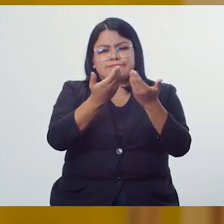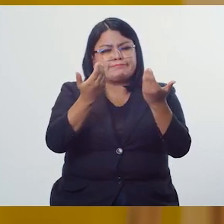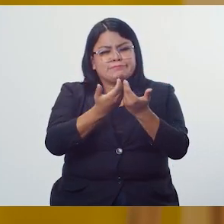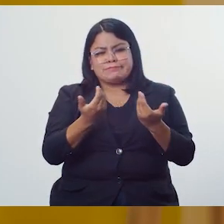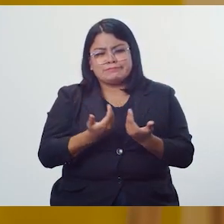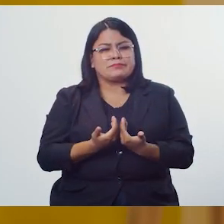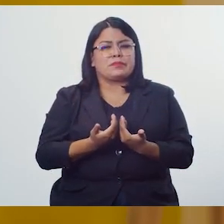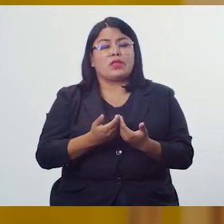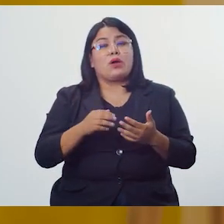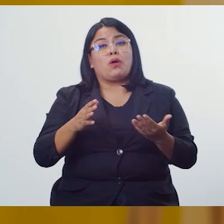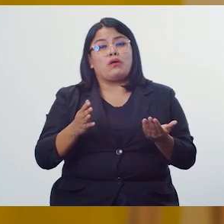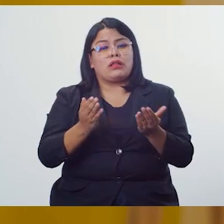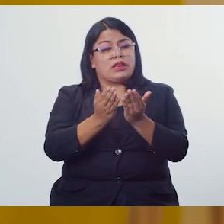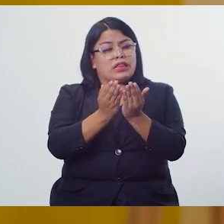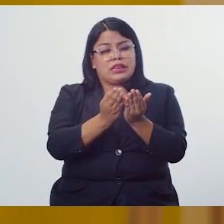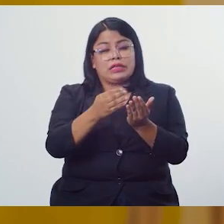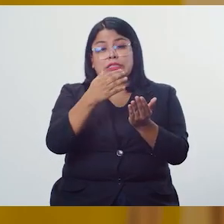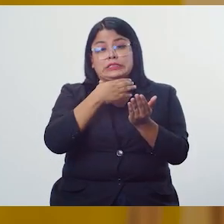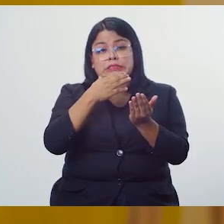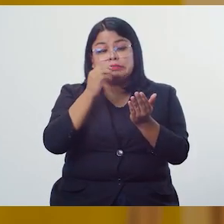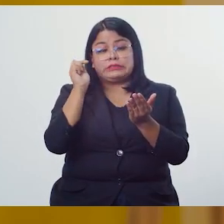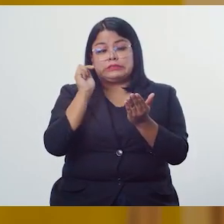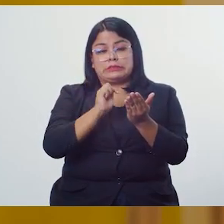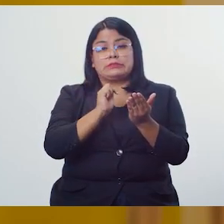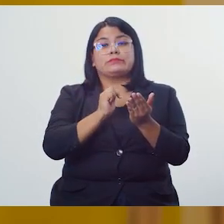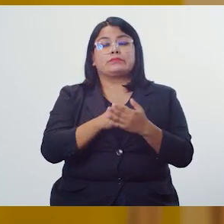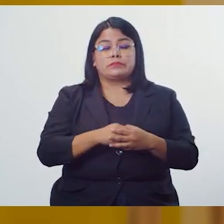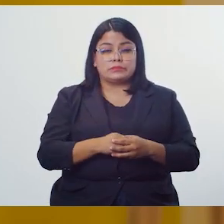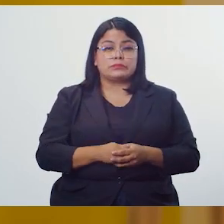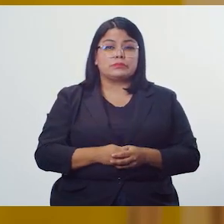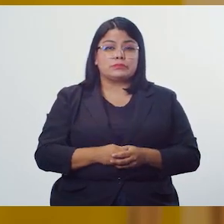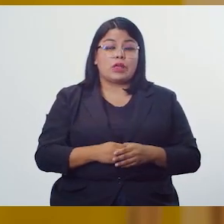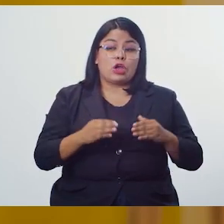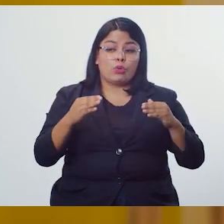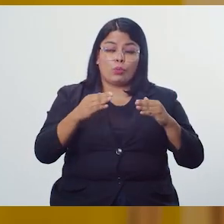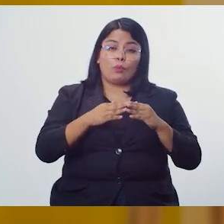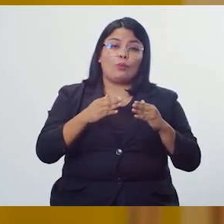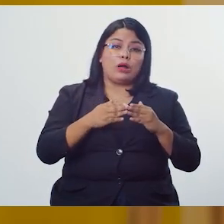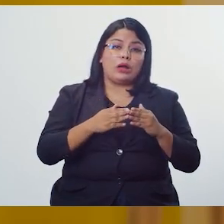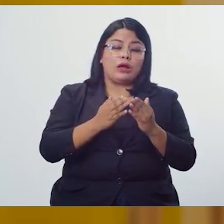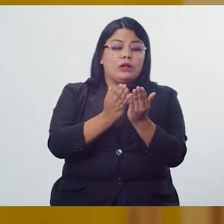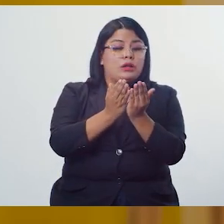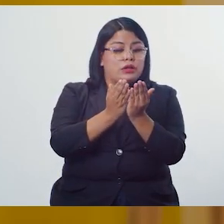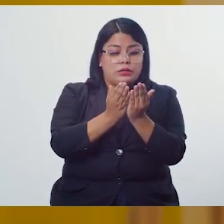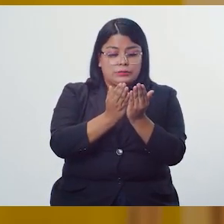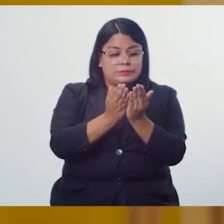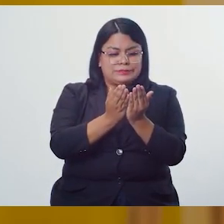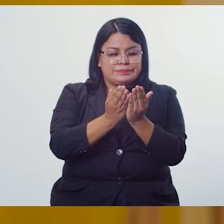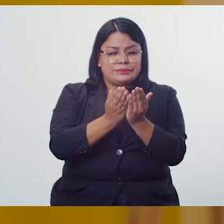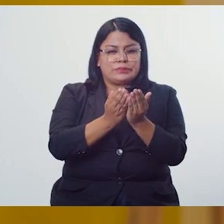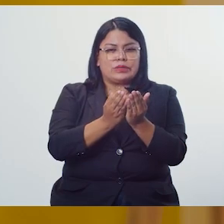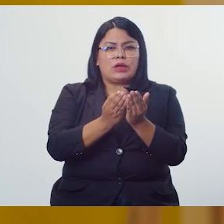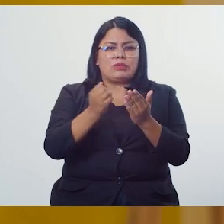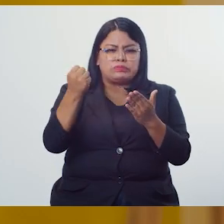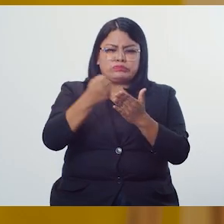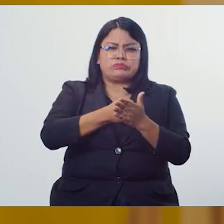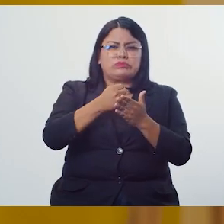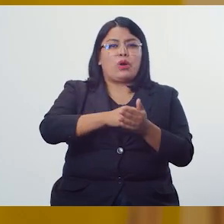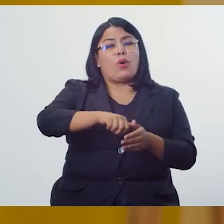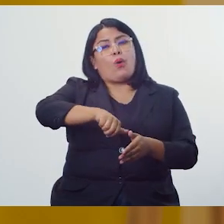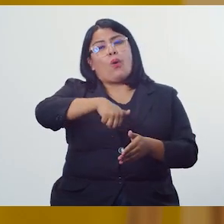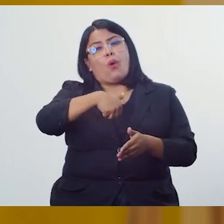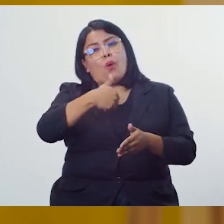que leen atropelladamente lo que está escrito. Además, la lectura potencia